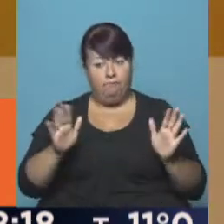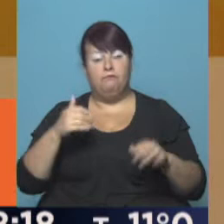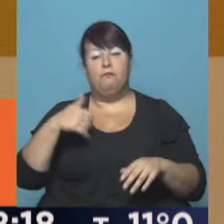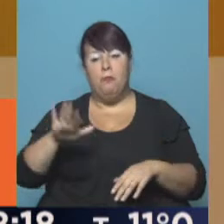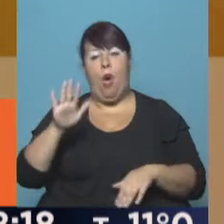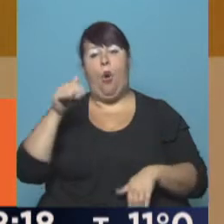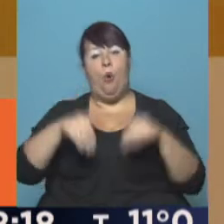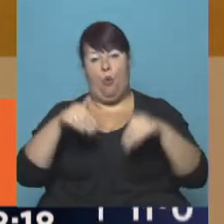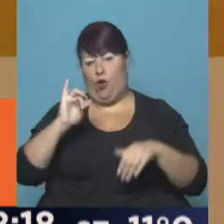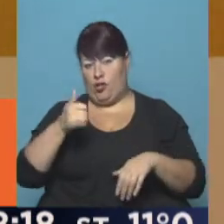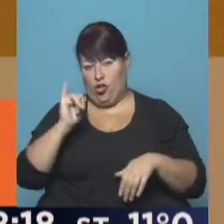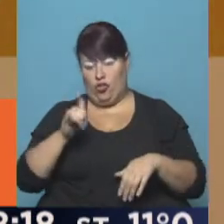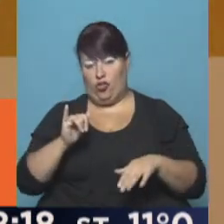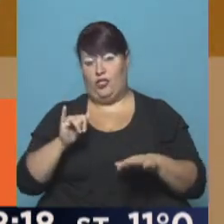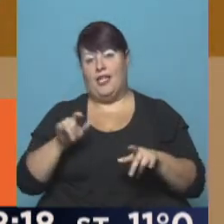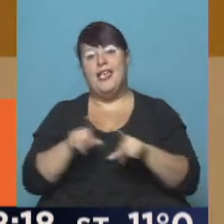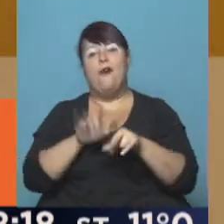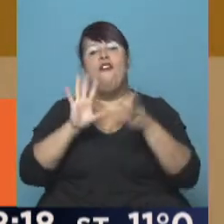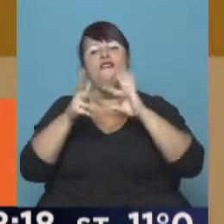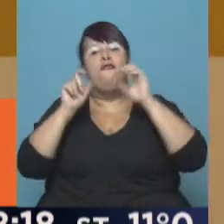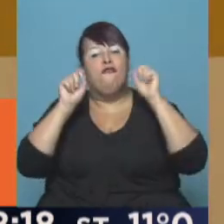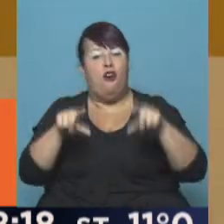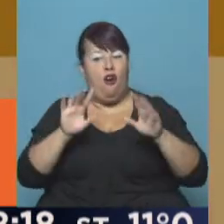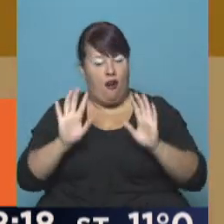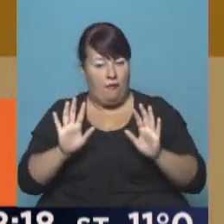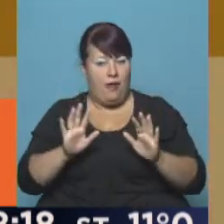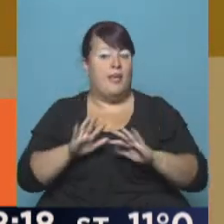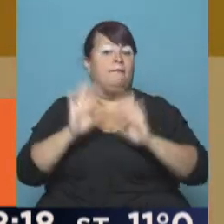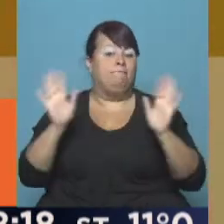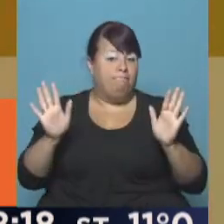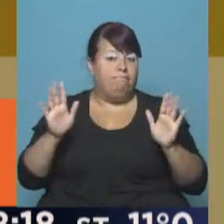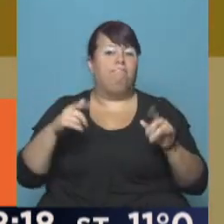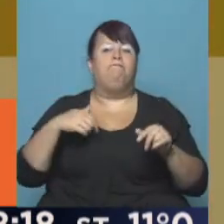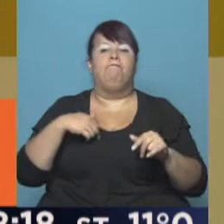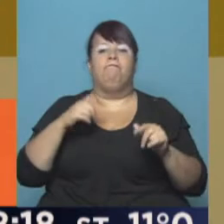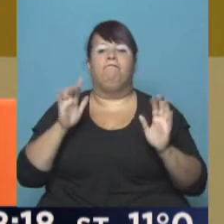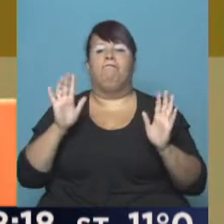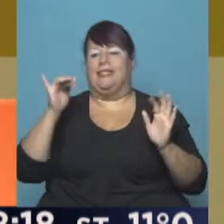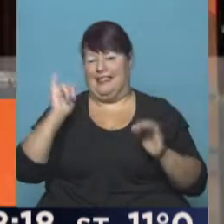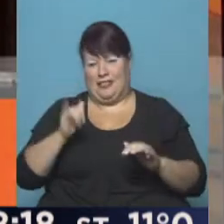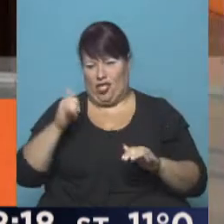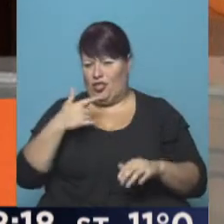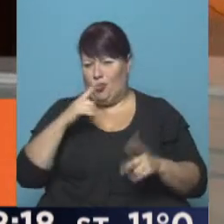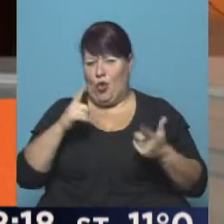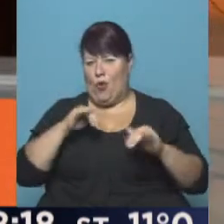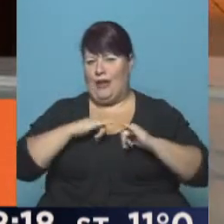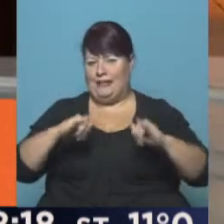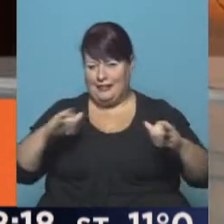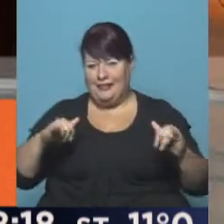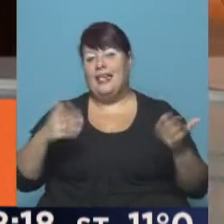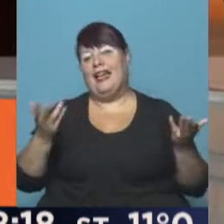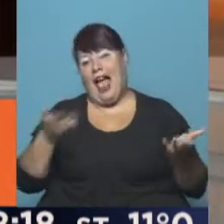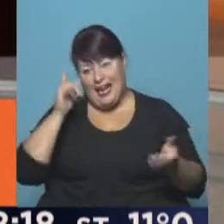una elección sin duda como las características que tienen y bueno estamos sin sin duda también en plena campaña y